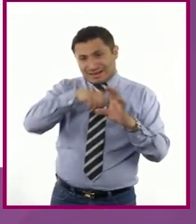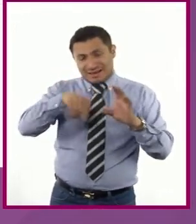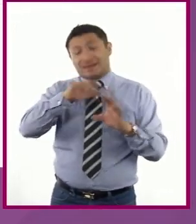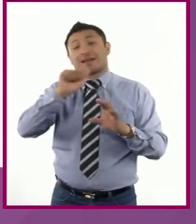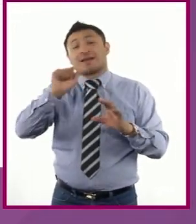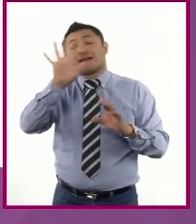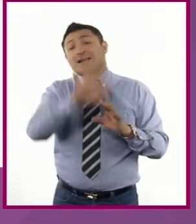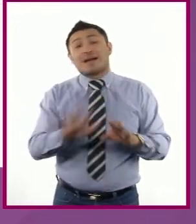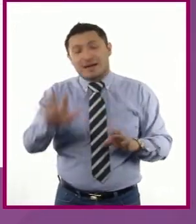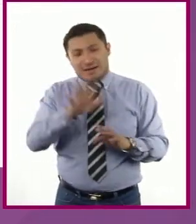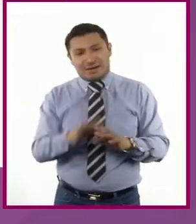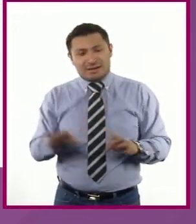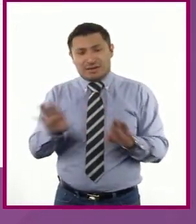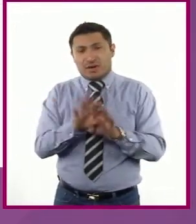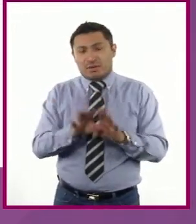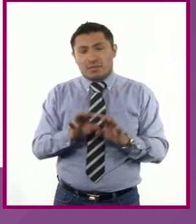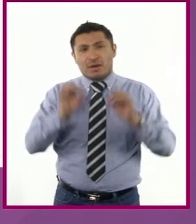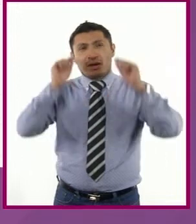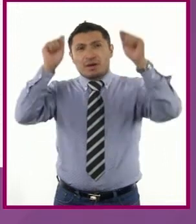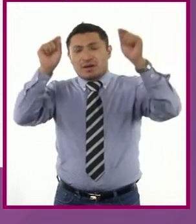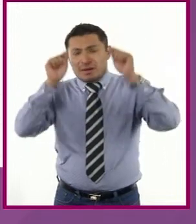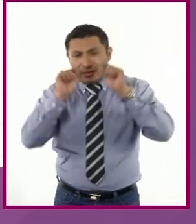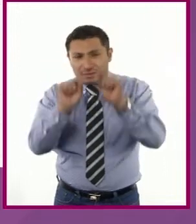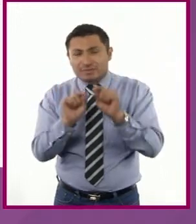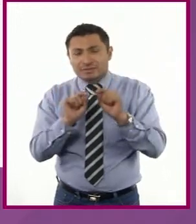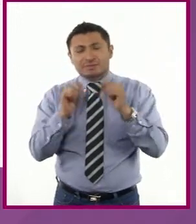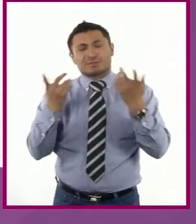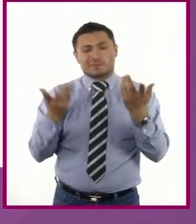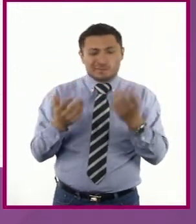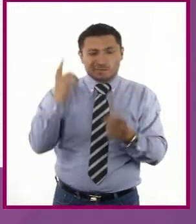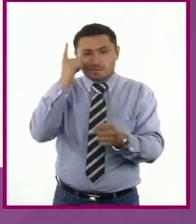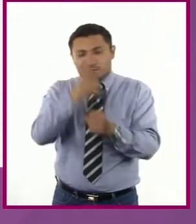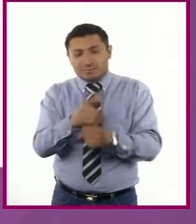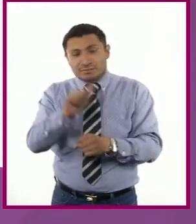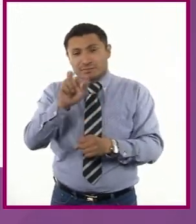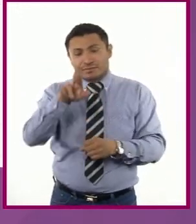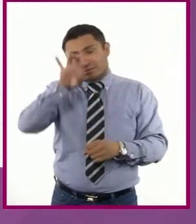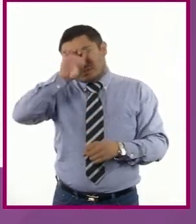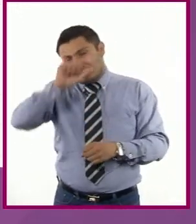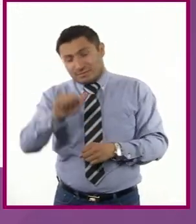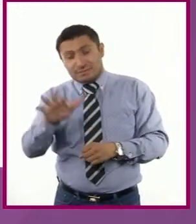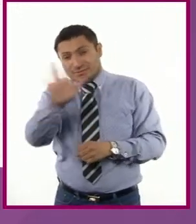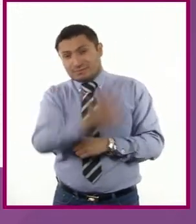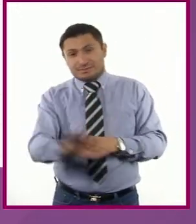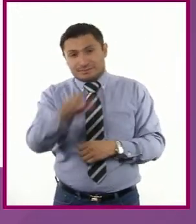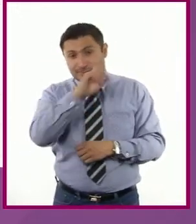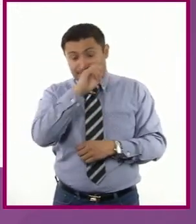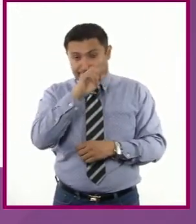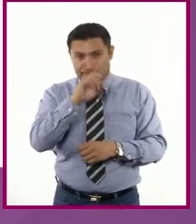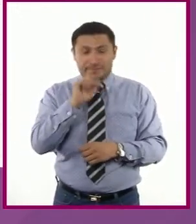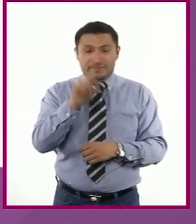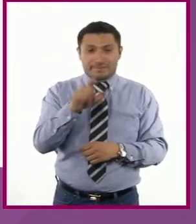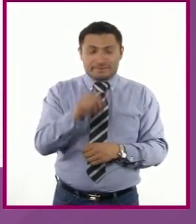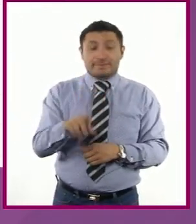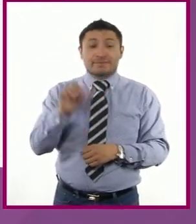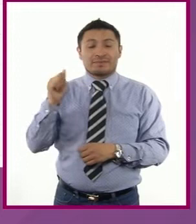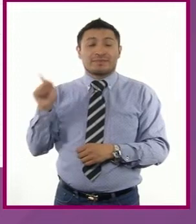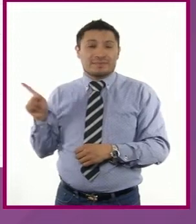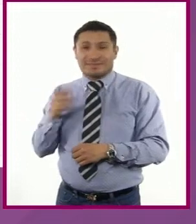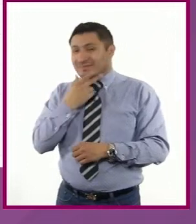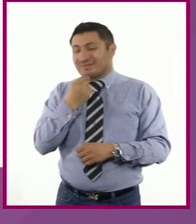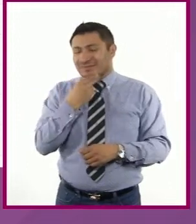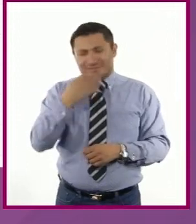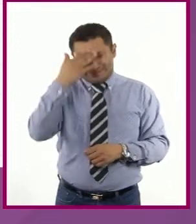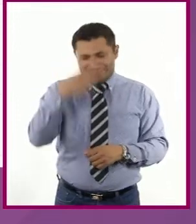polígonos dieron el límite superior y el inferior para el área del círculo. Además, Arquímedes sabía que